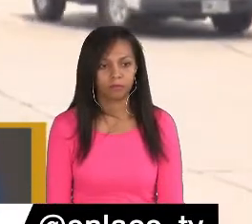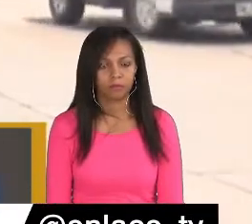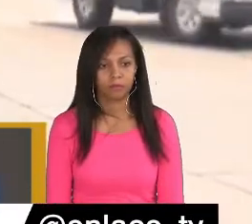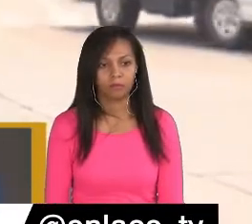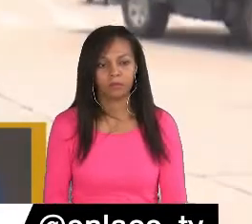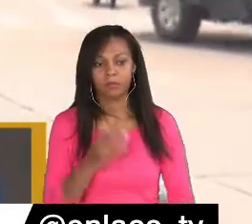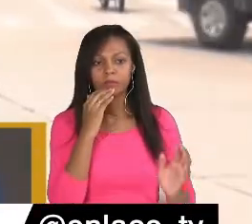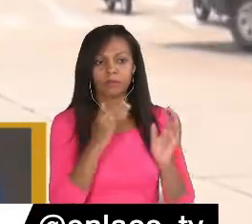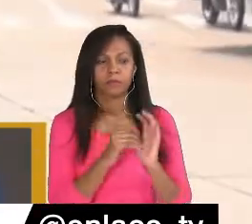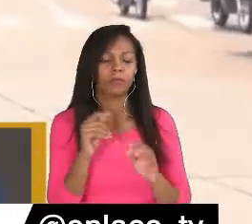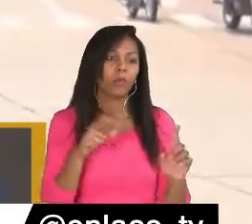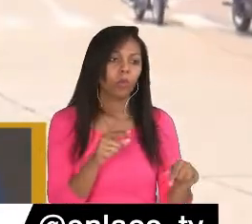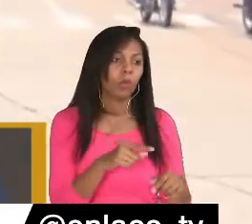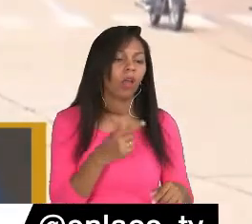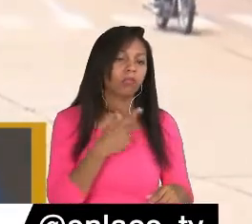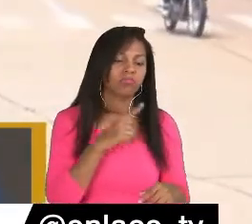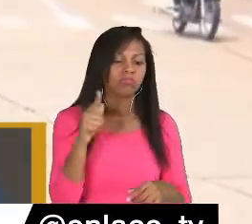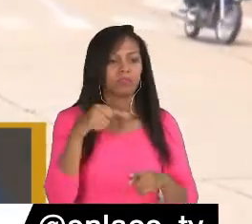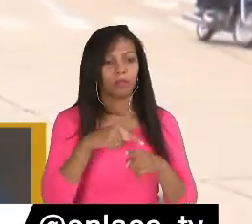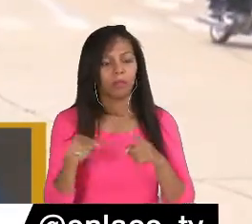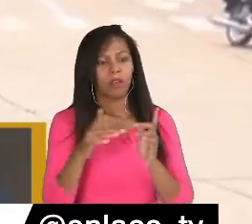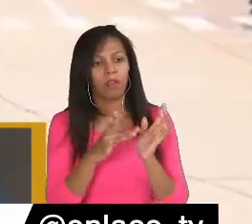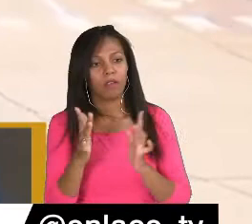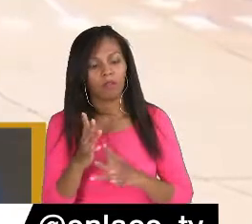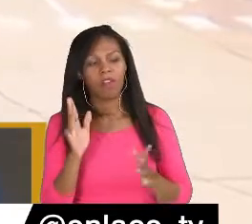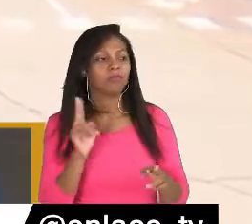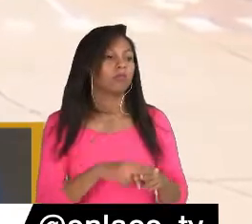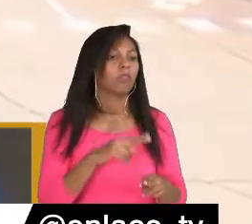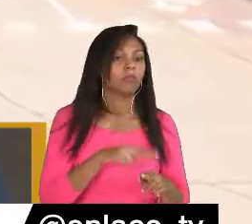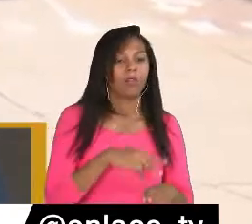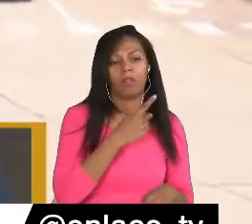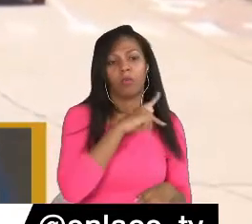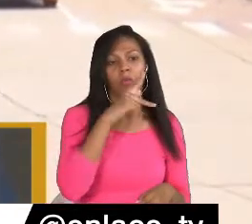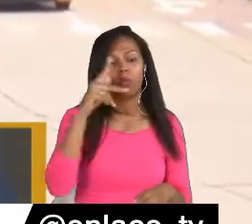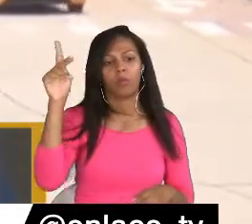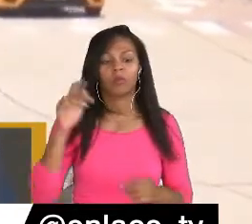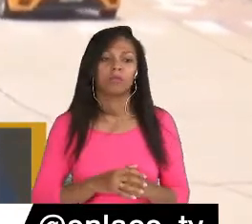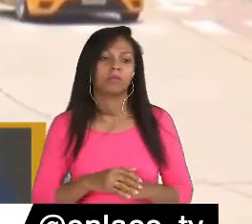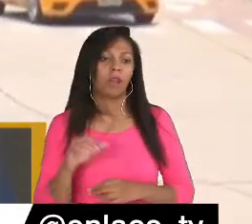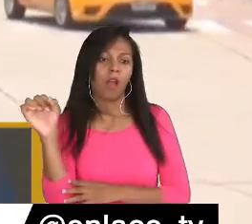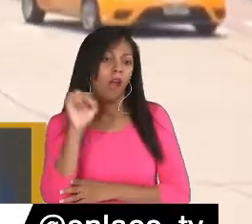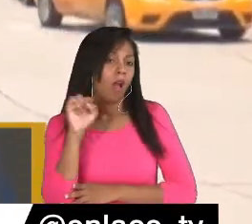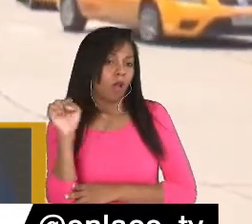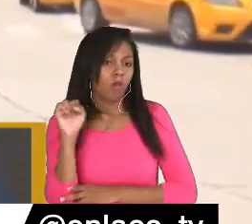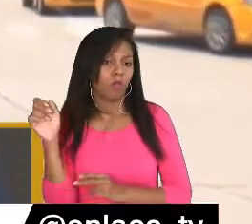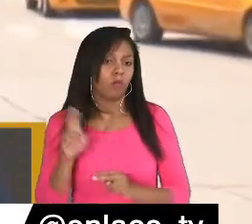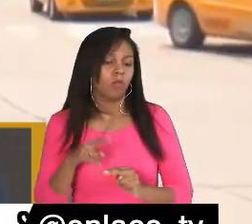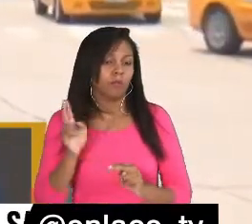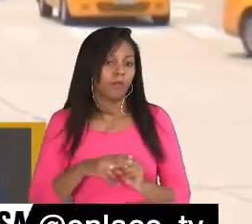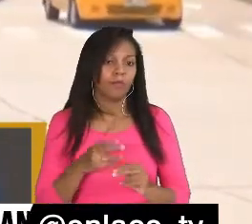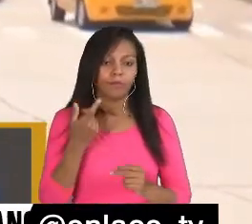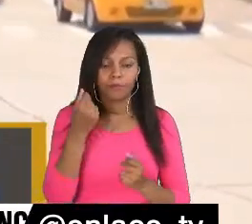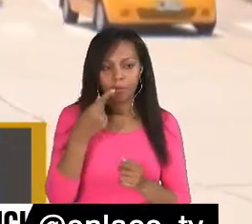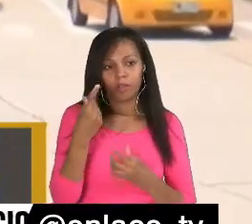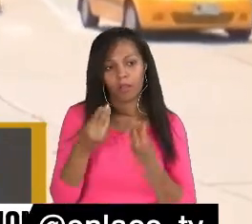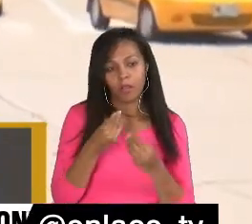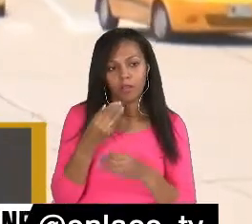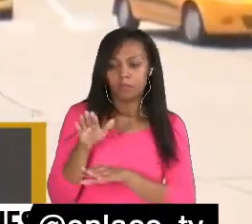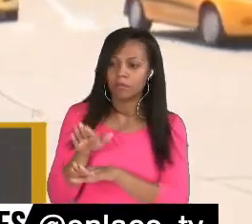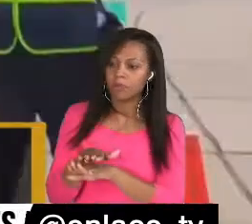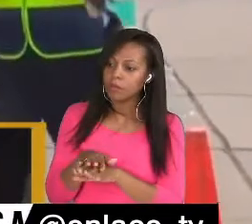gente comienza a salir de viaje en vehículos del servicio público y particular. Entonces está haciendo el primero el de control